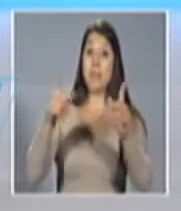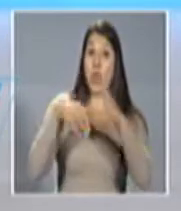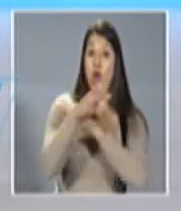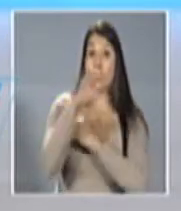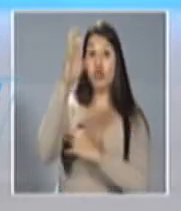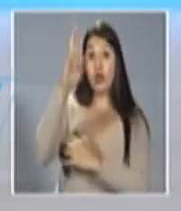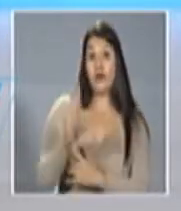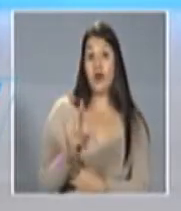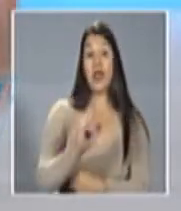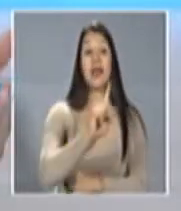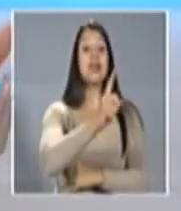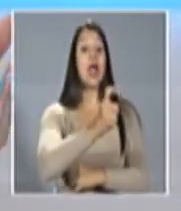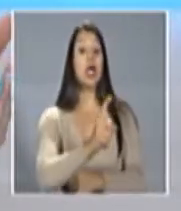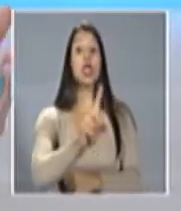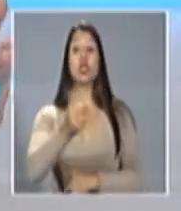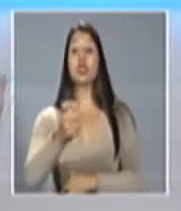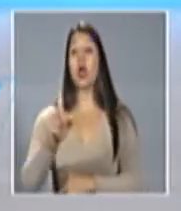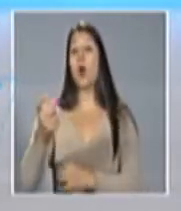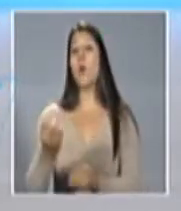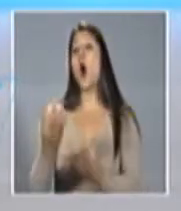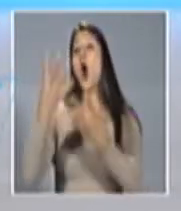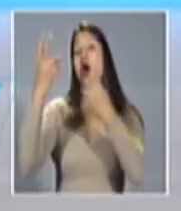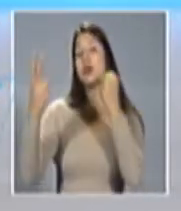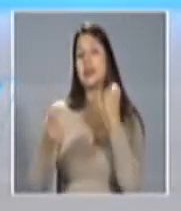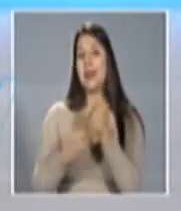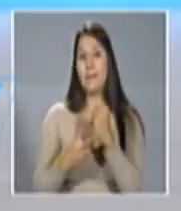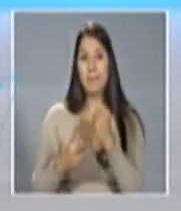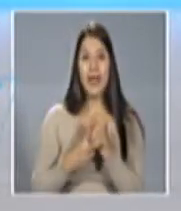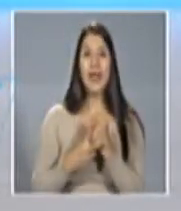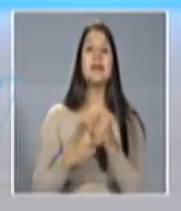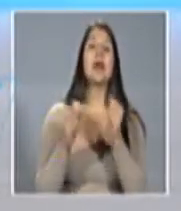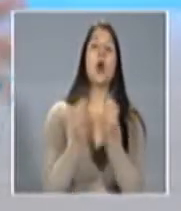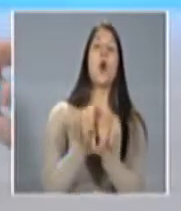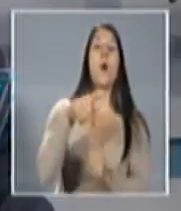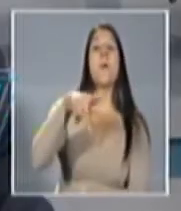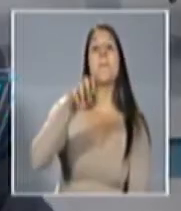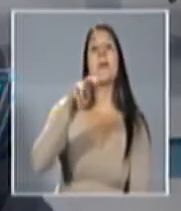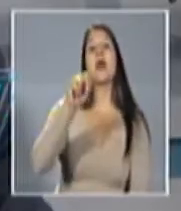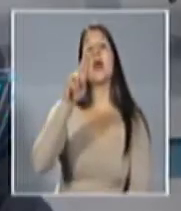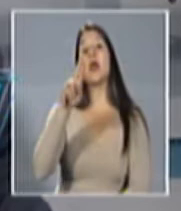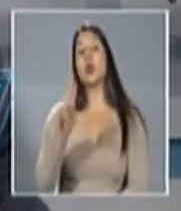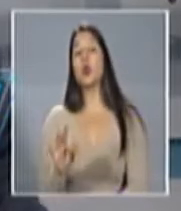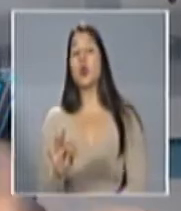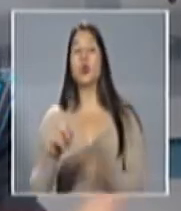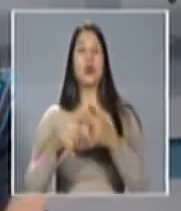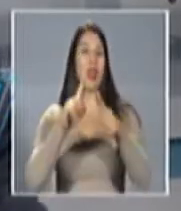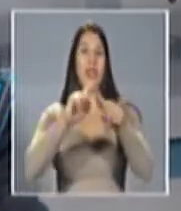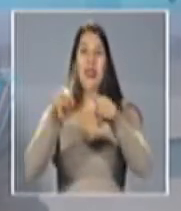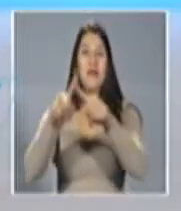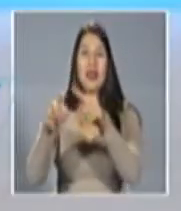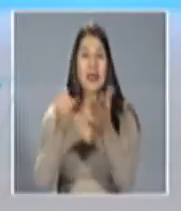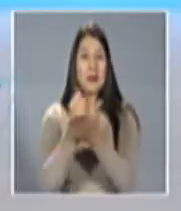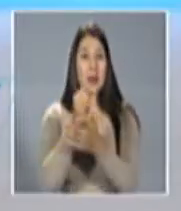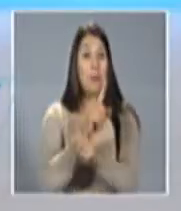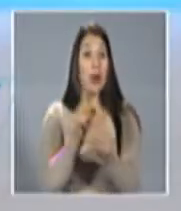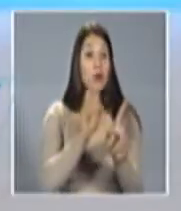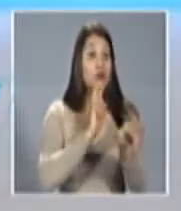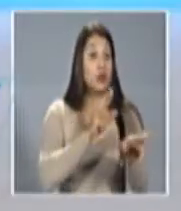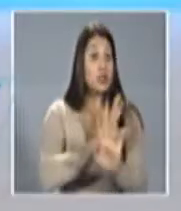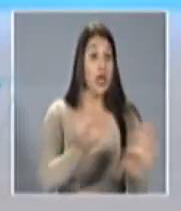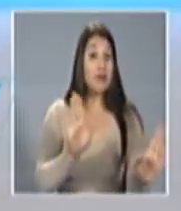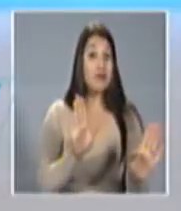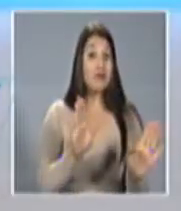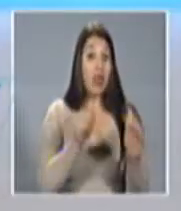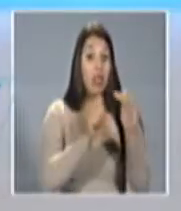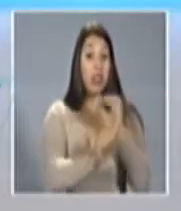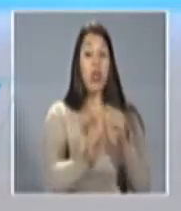en materia de seguridad en infinitas ocasiones, hemos hecho informes con el PNUD, con Polcepaz hace unos años y todo eso quedó en la nada. Yo creo que ahora el gobierno